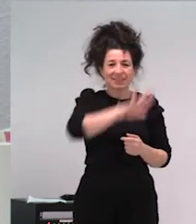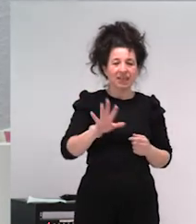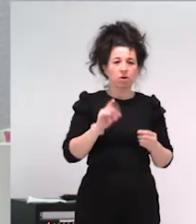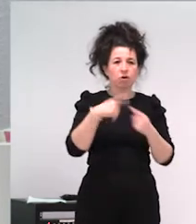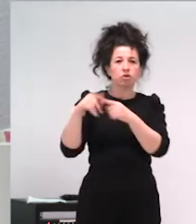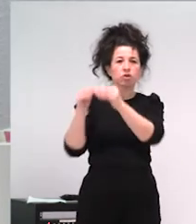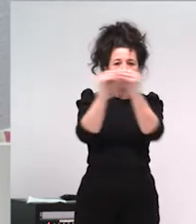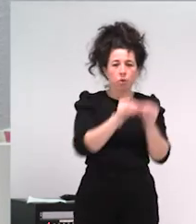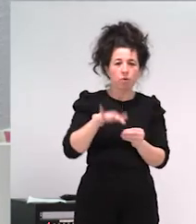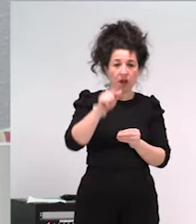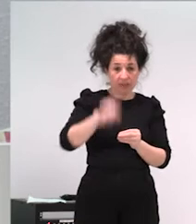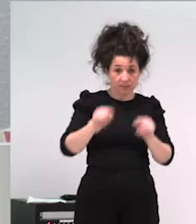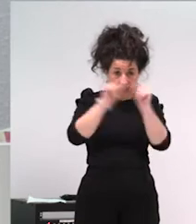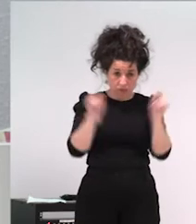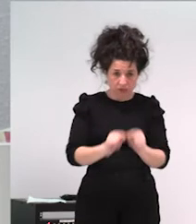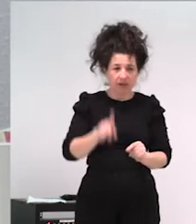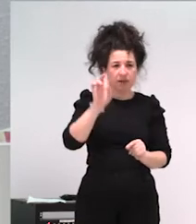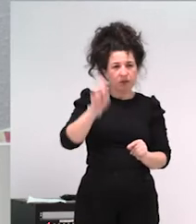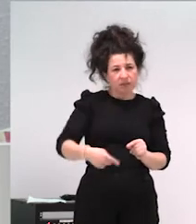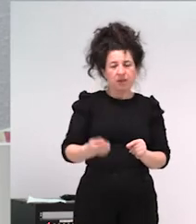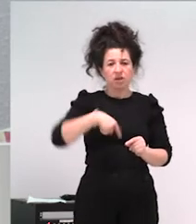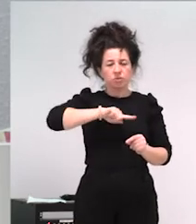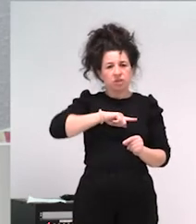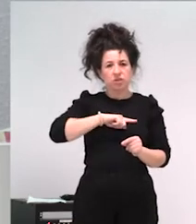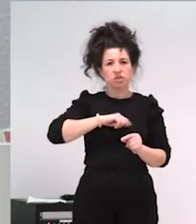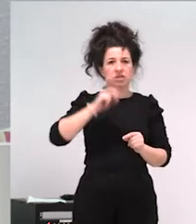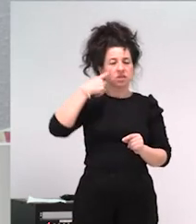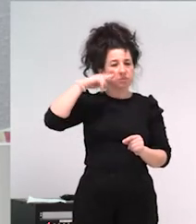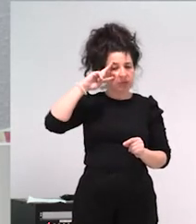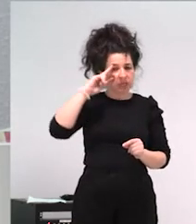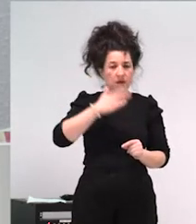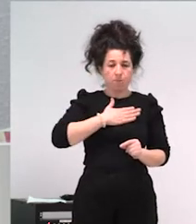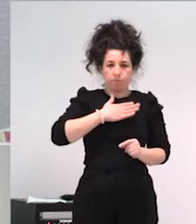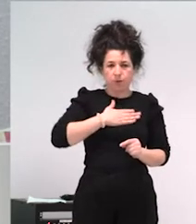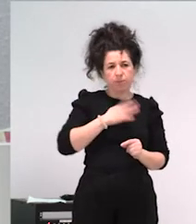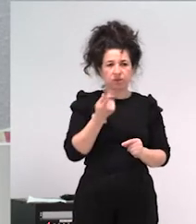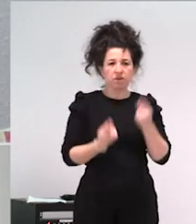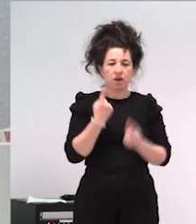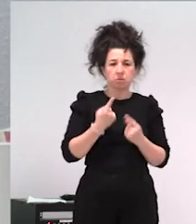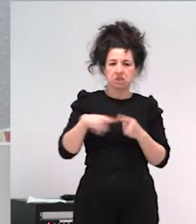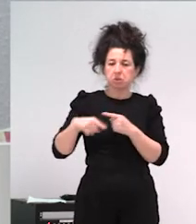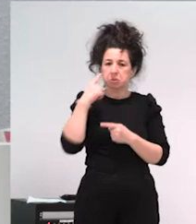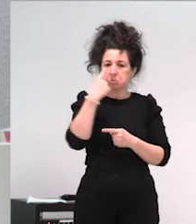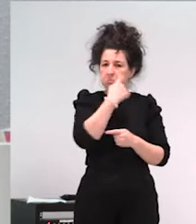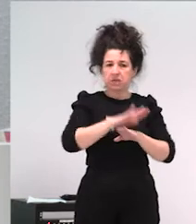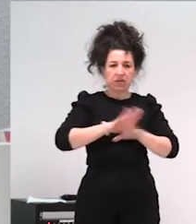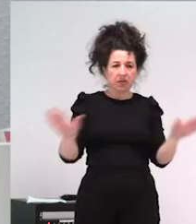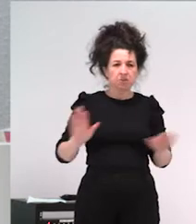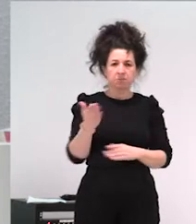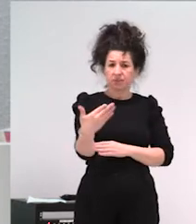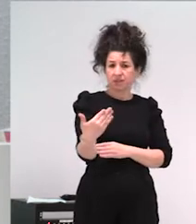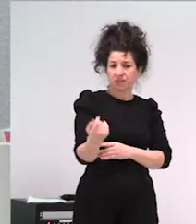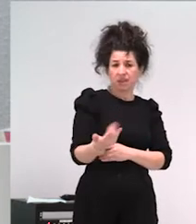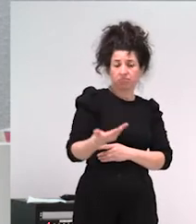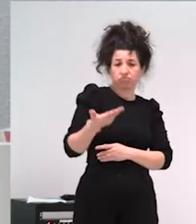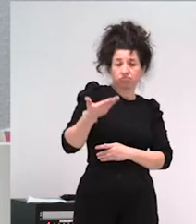que también es una experiencia propia y que puede que algunas cosas no tengan nada que ver. Y no pasa nada, sino que es importante porque